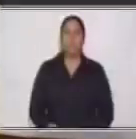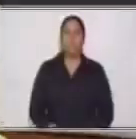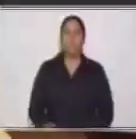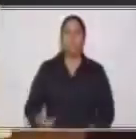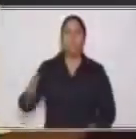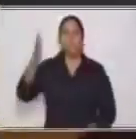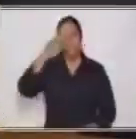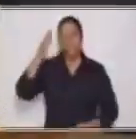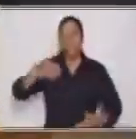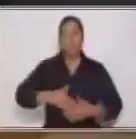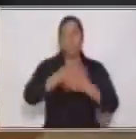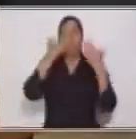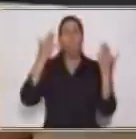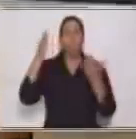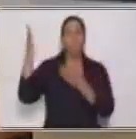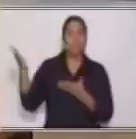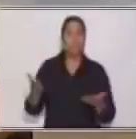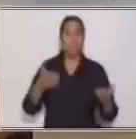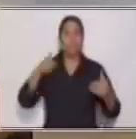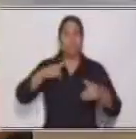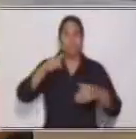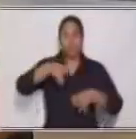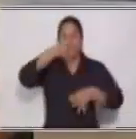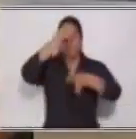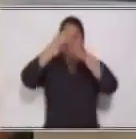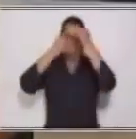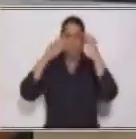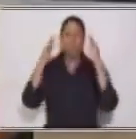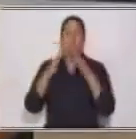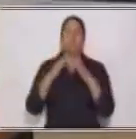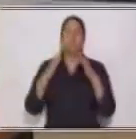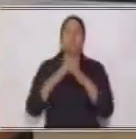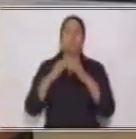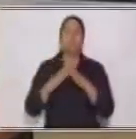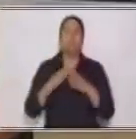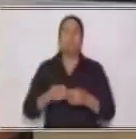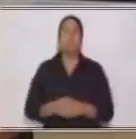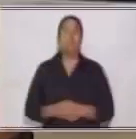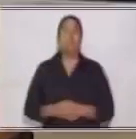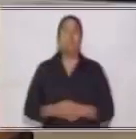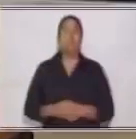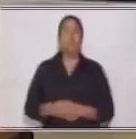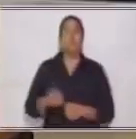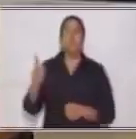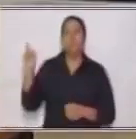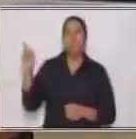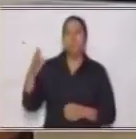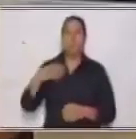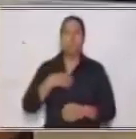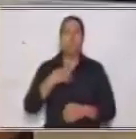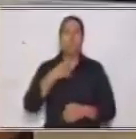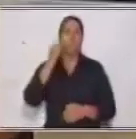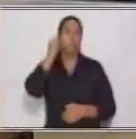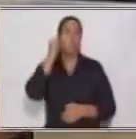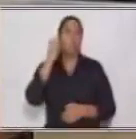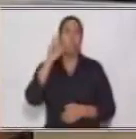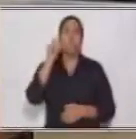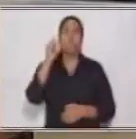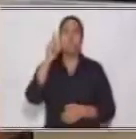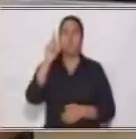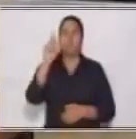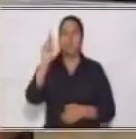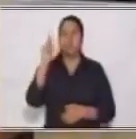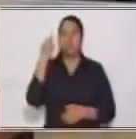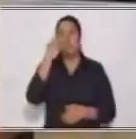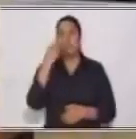Buenos días, bienvenidos a este espacio educativo Aprendo en Casa. Soy la maestra Gladys Jool y en esta oportunidad voy a